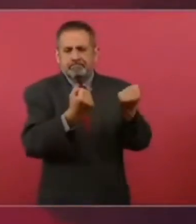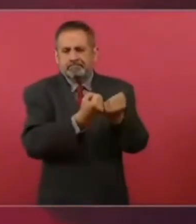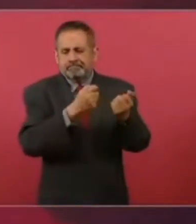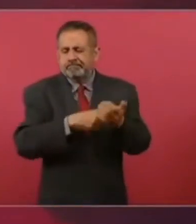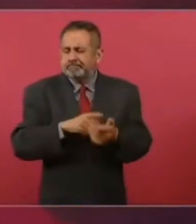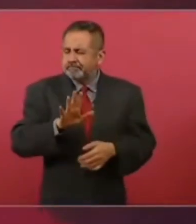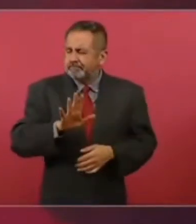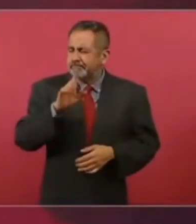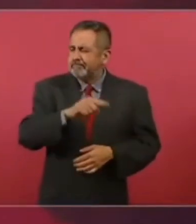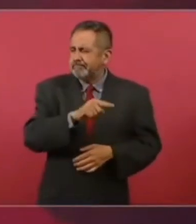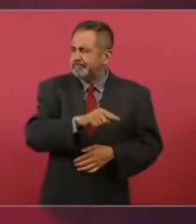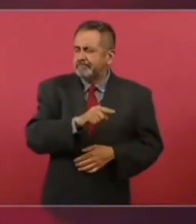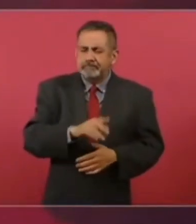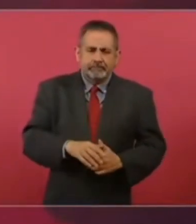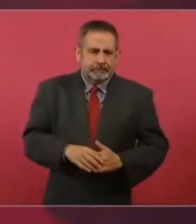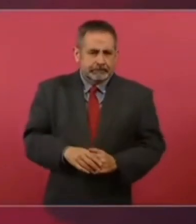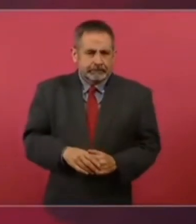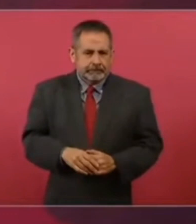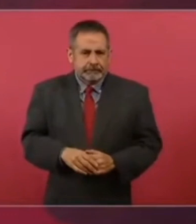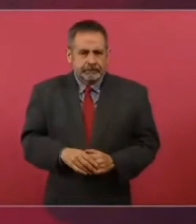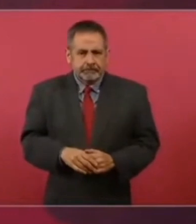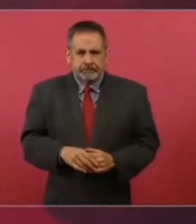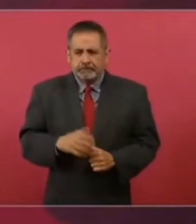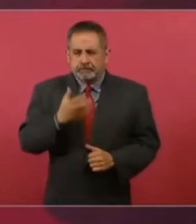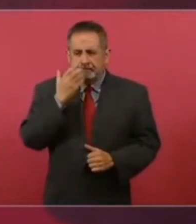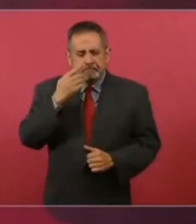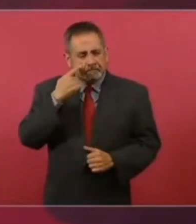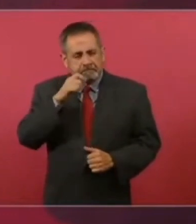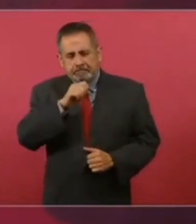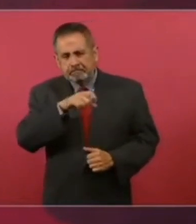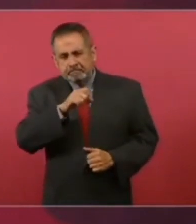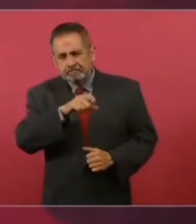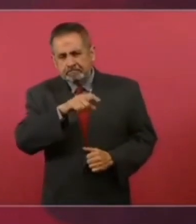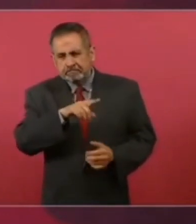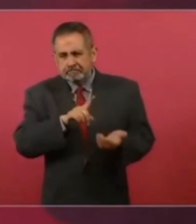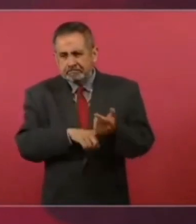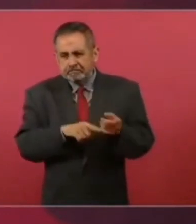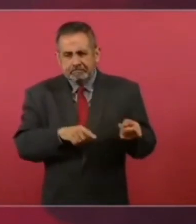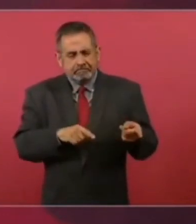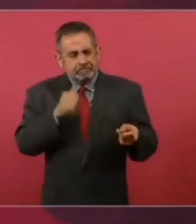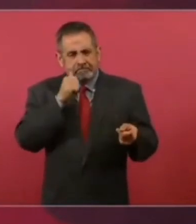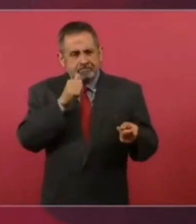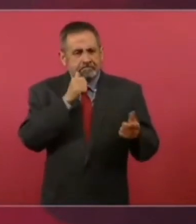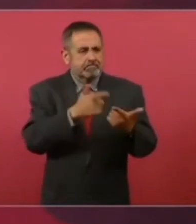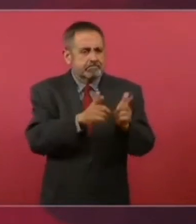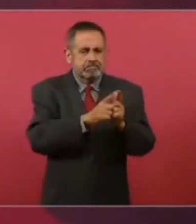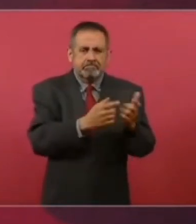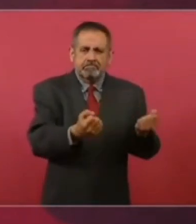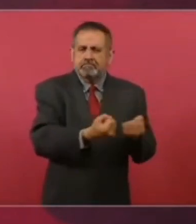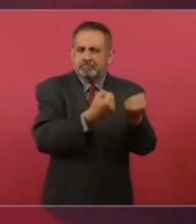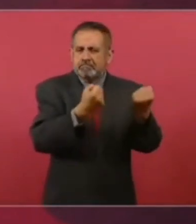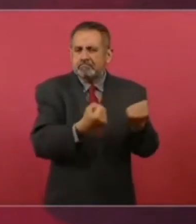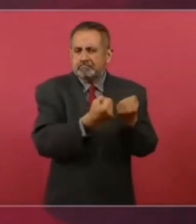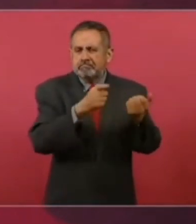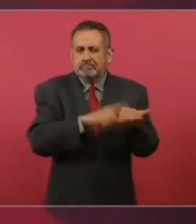relevante, lo más común, que se enfrenten grupos.